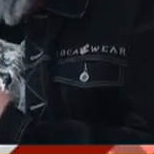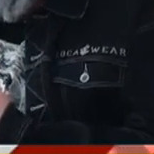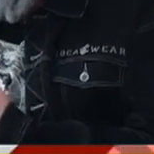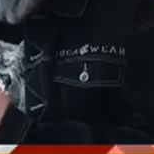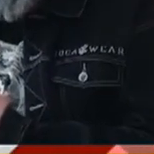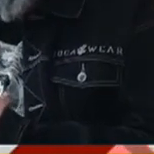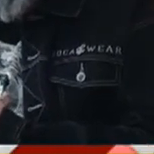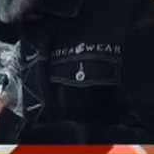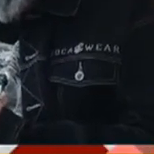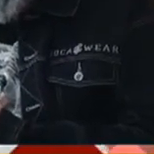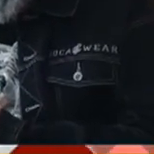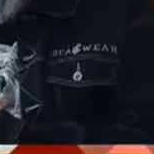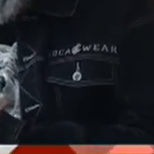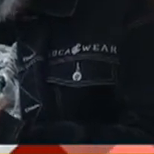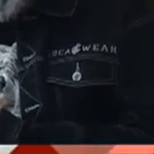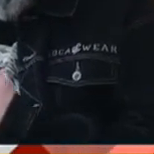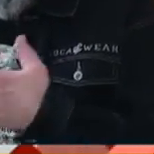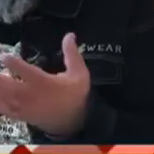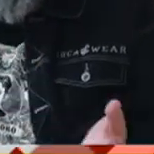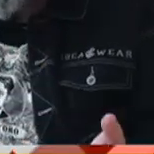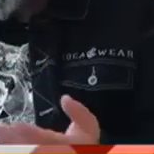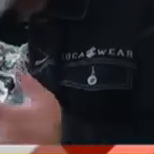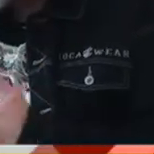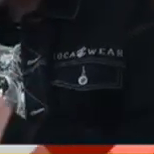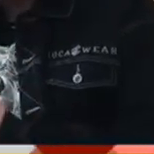el fantasma de Santi.